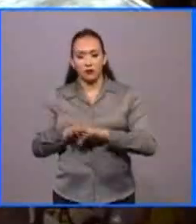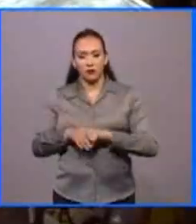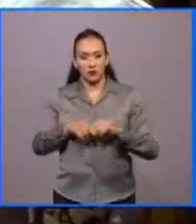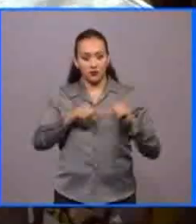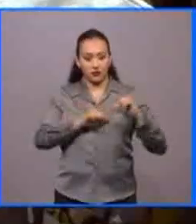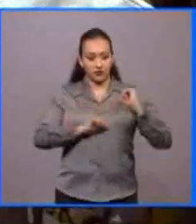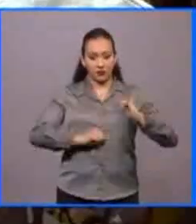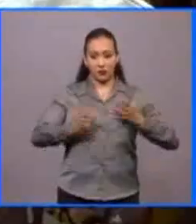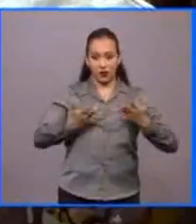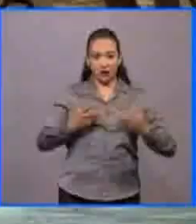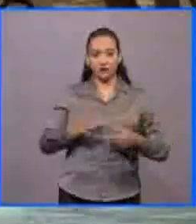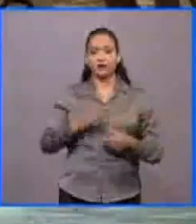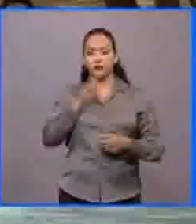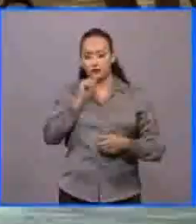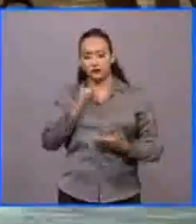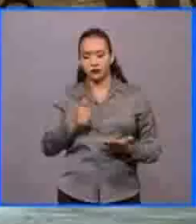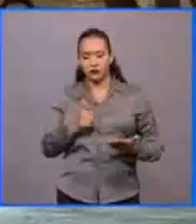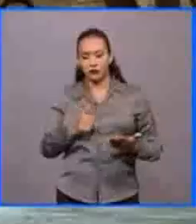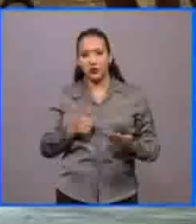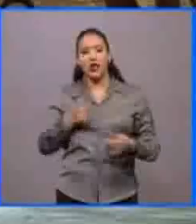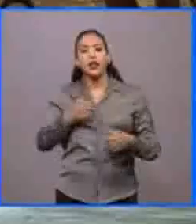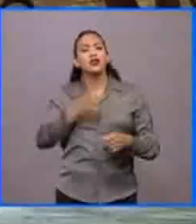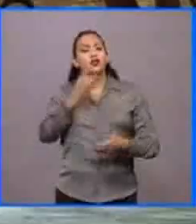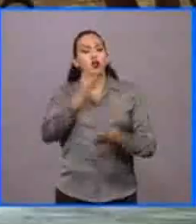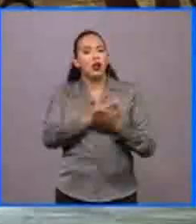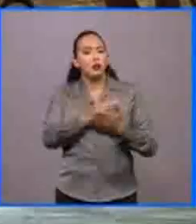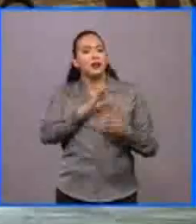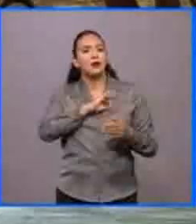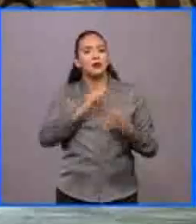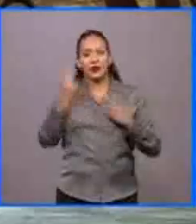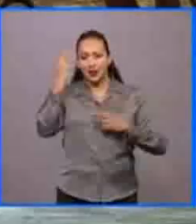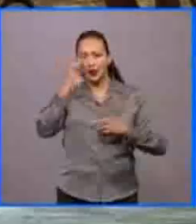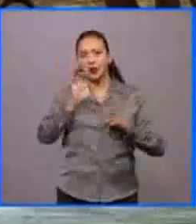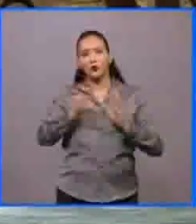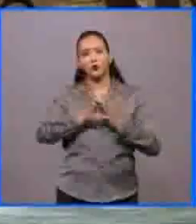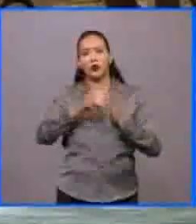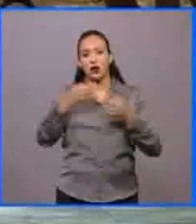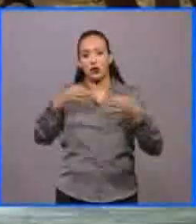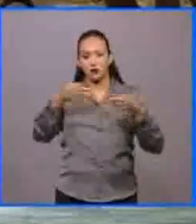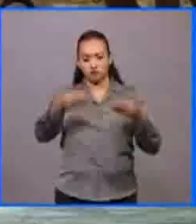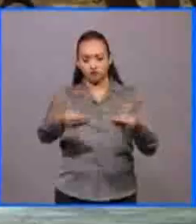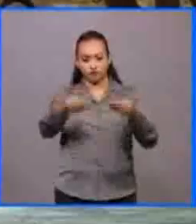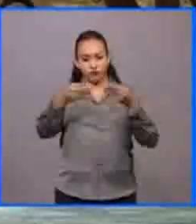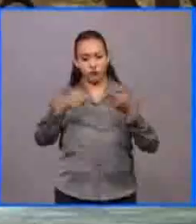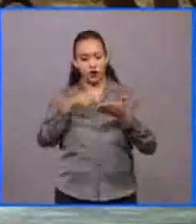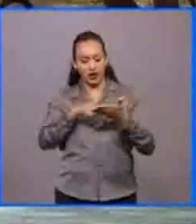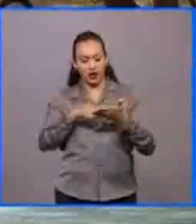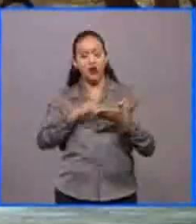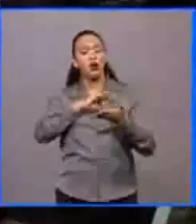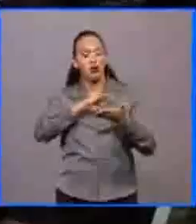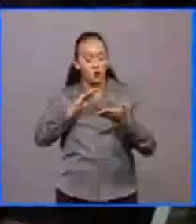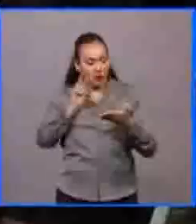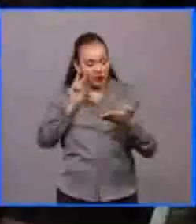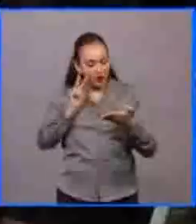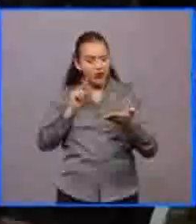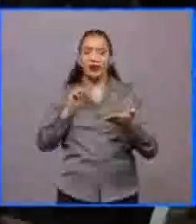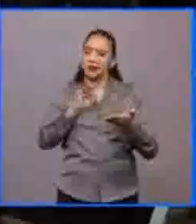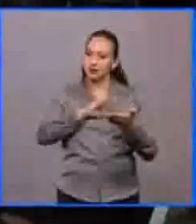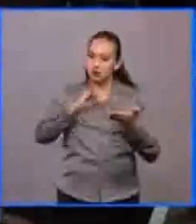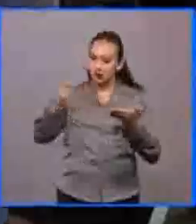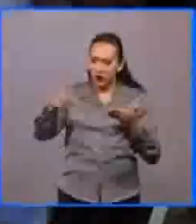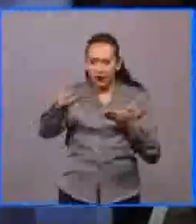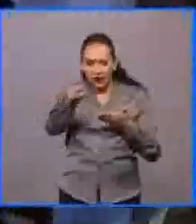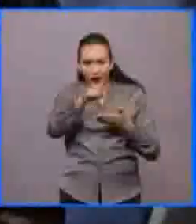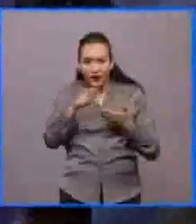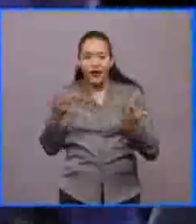facultades jurisdiccionales, pues únicamente resuelve sobre si la petición presentada se ubica en la Regla General de Acceso al referido mecanismo